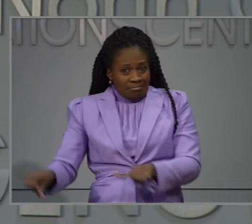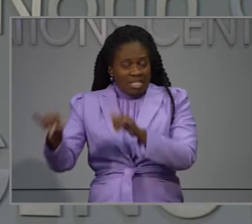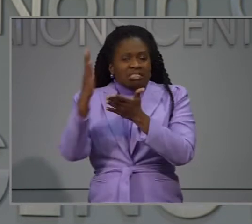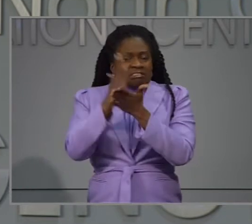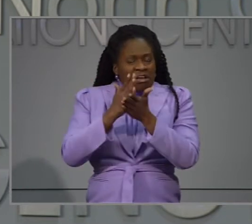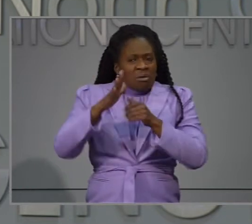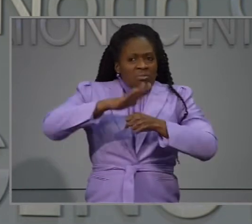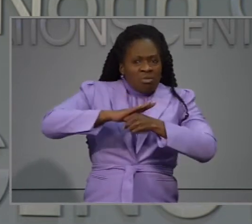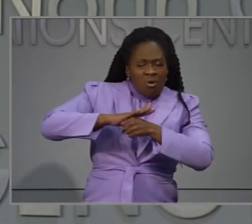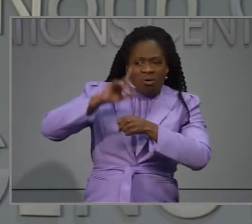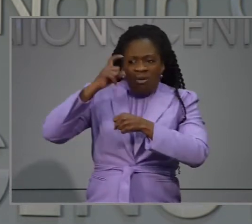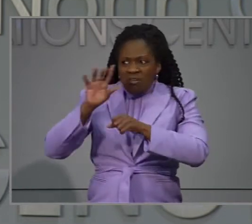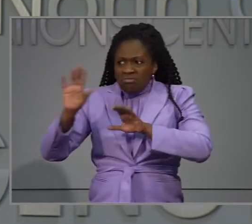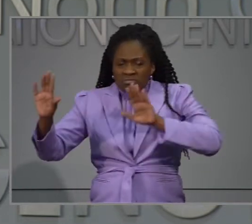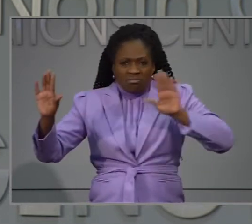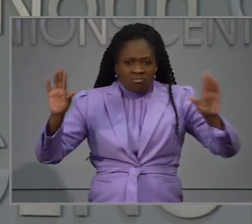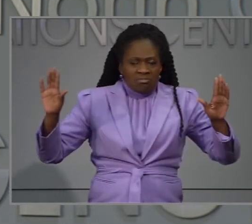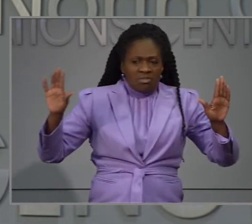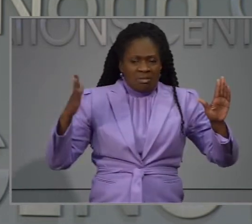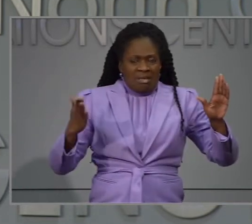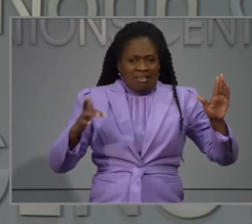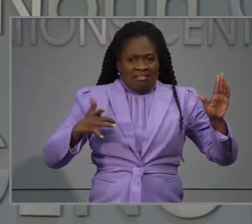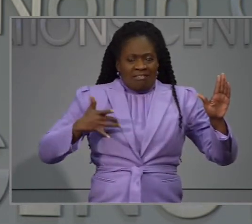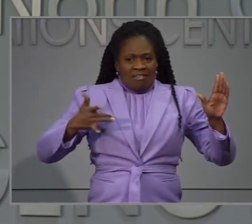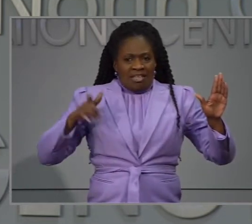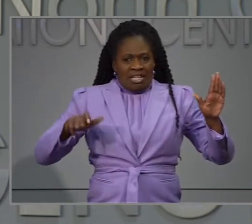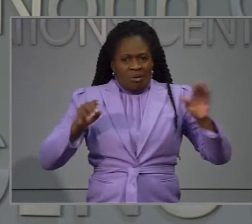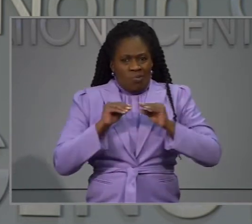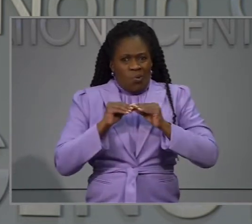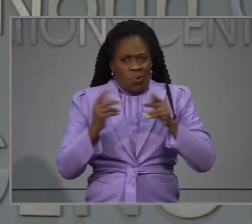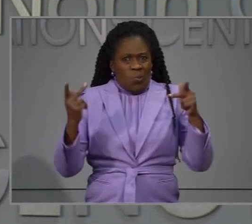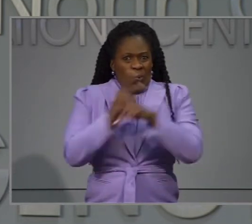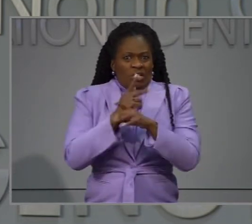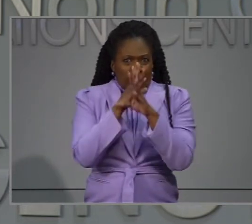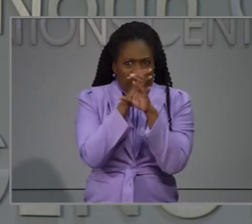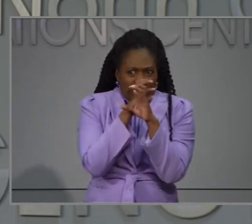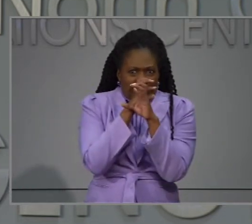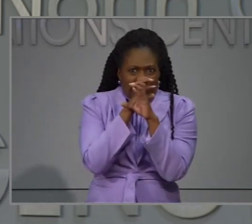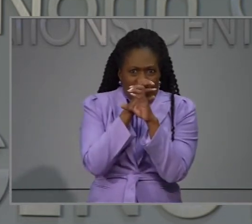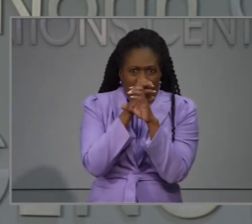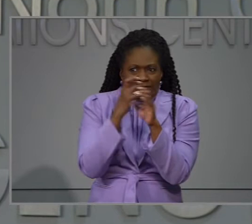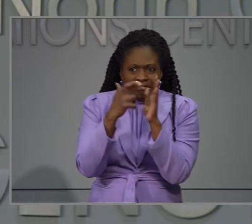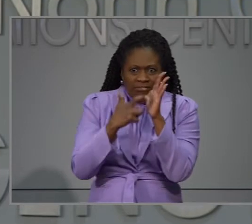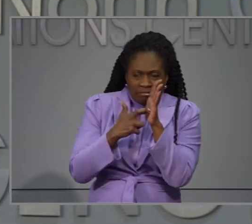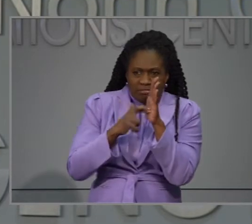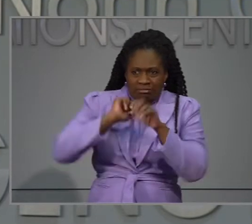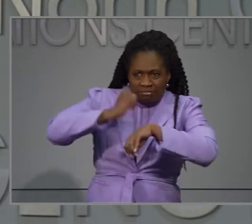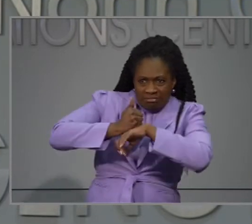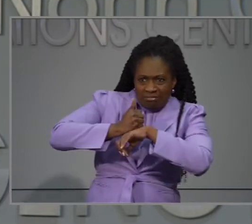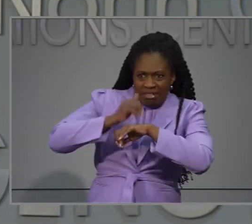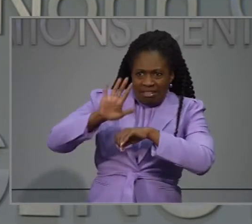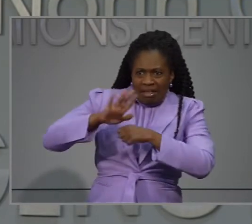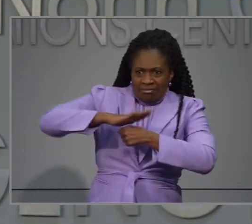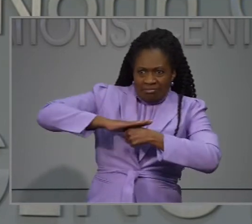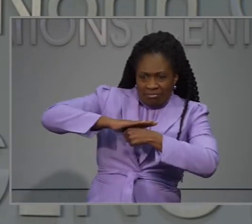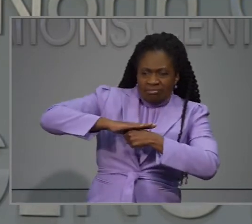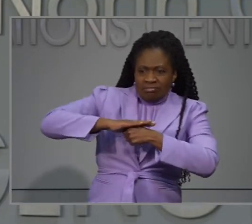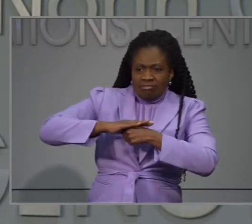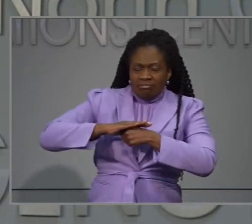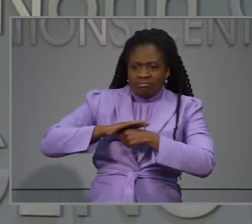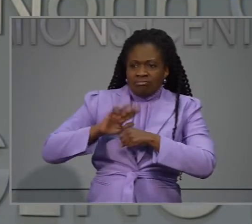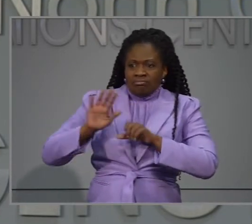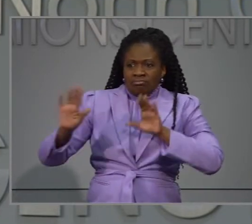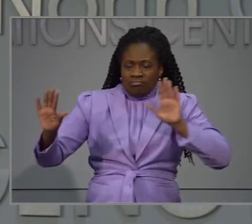también es importante que algunos gobiernos locales han visto que a lo mejor van a necesitar require requisitos más estrictos